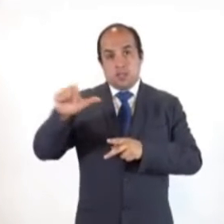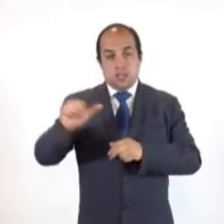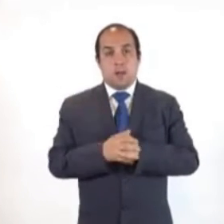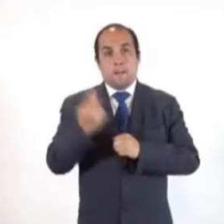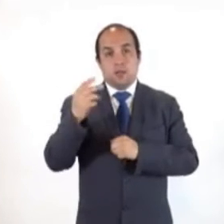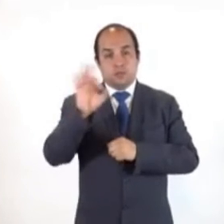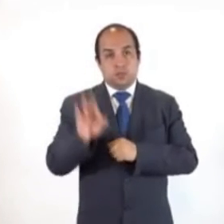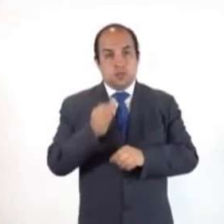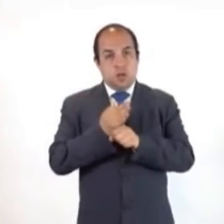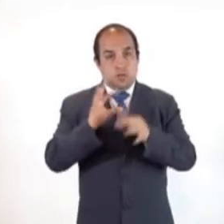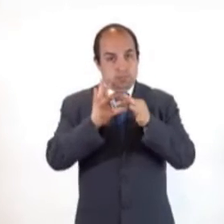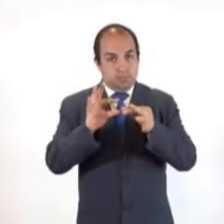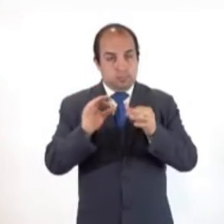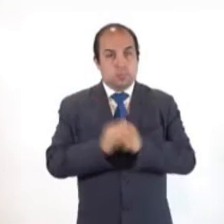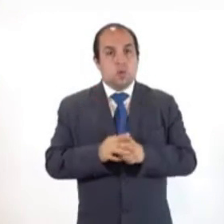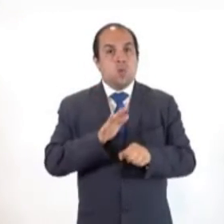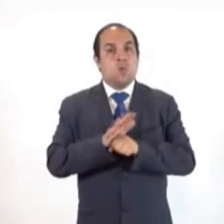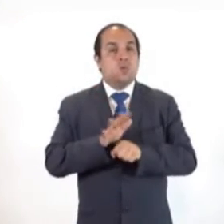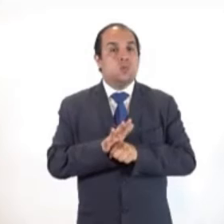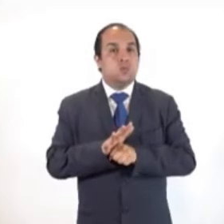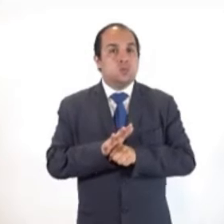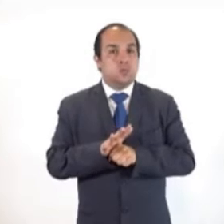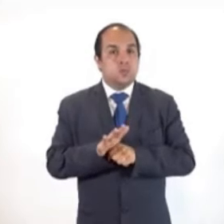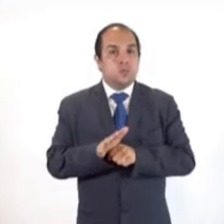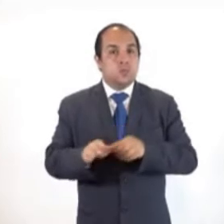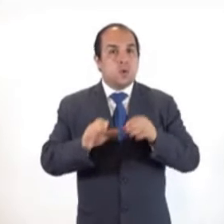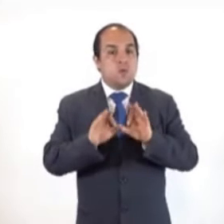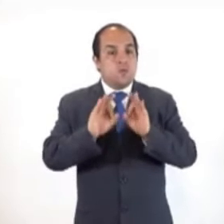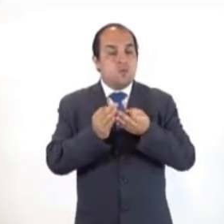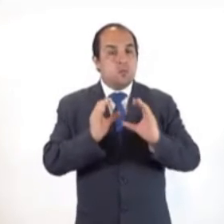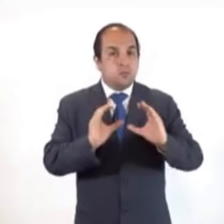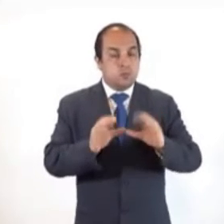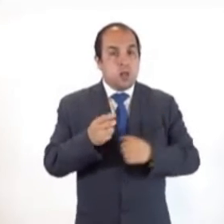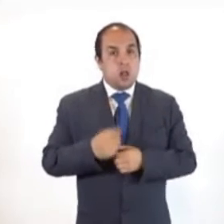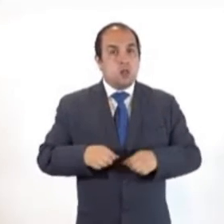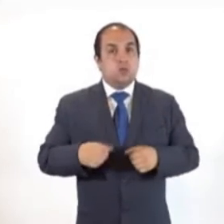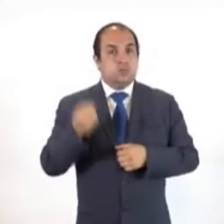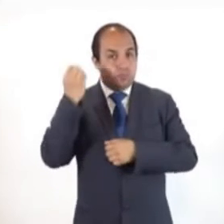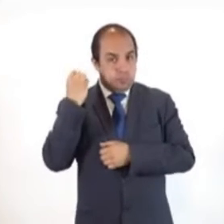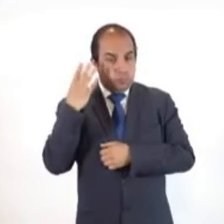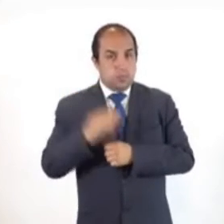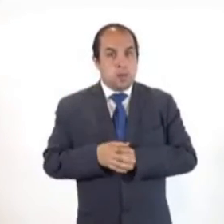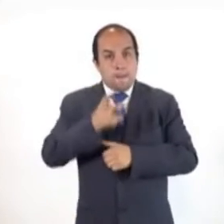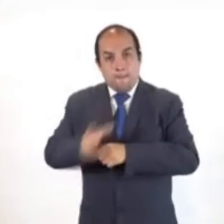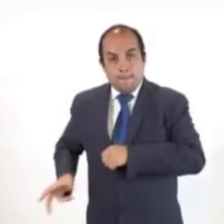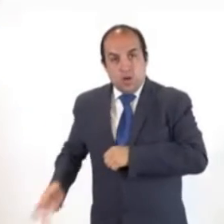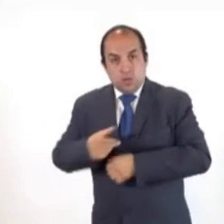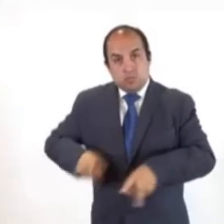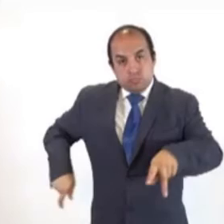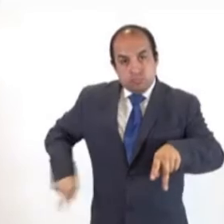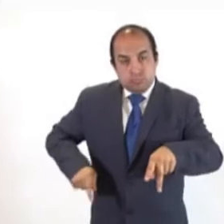ahorita les detallo las medidas sanitarias de cuidado durante estos eventos. Boliches, billares,